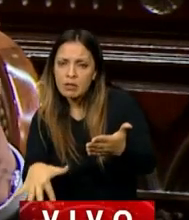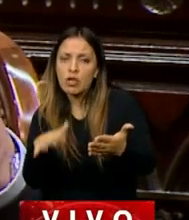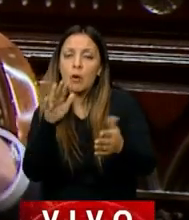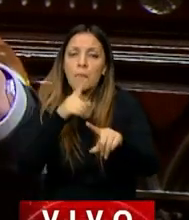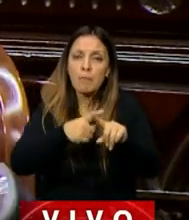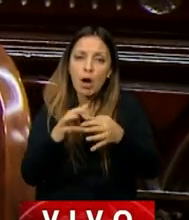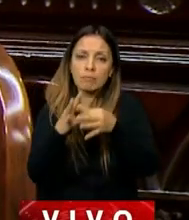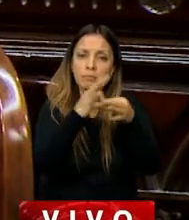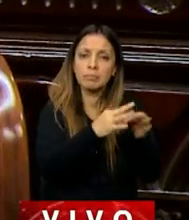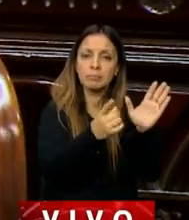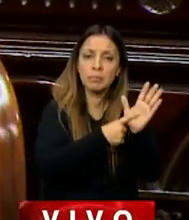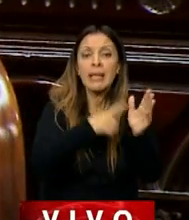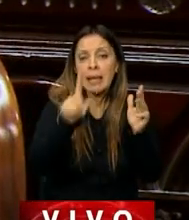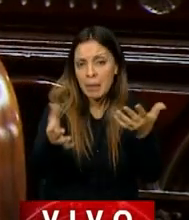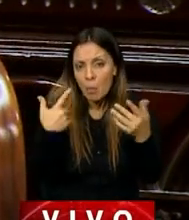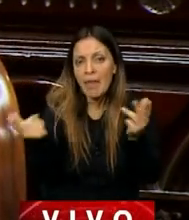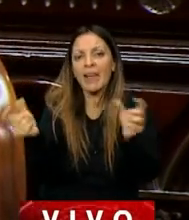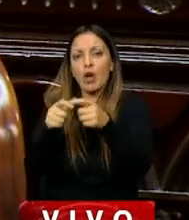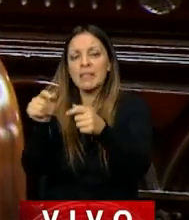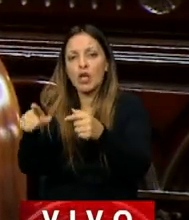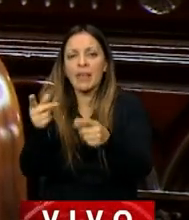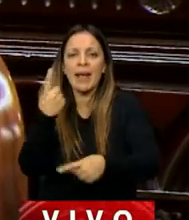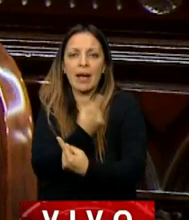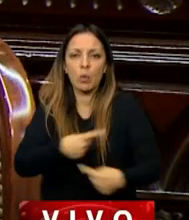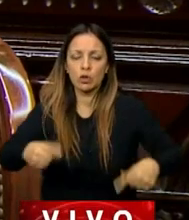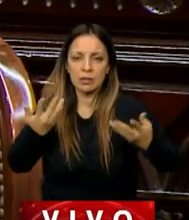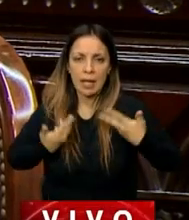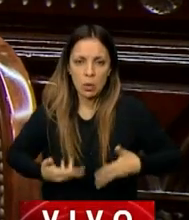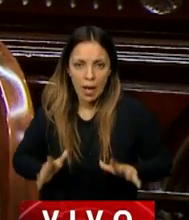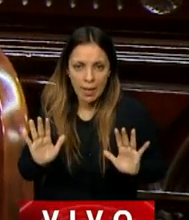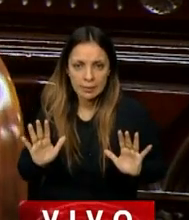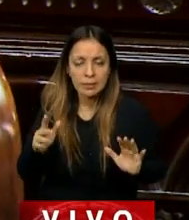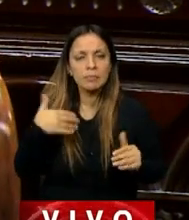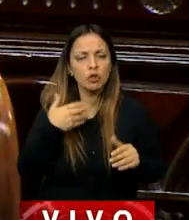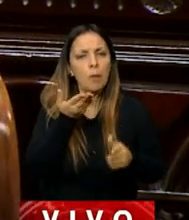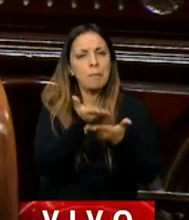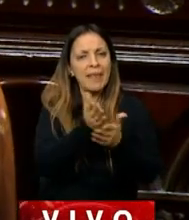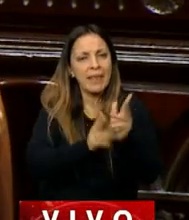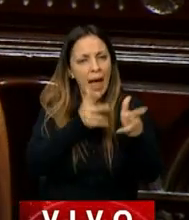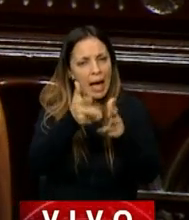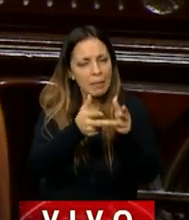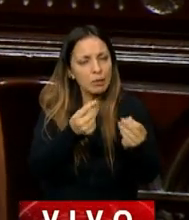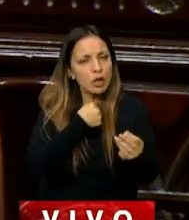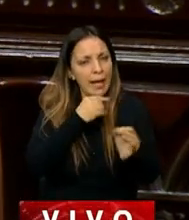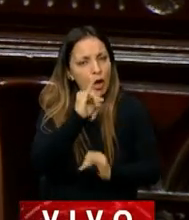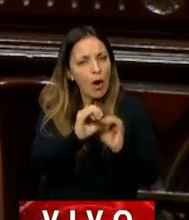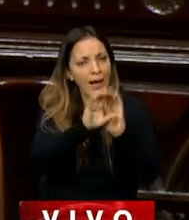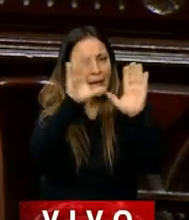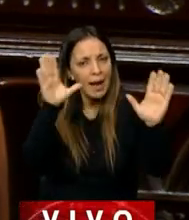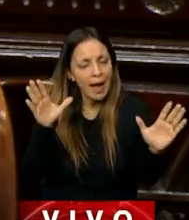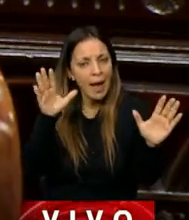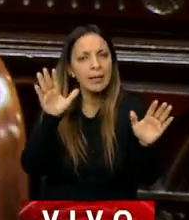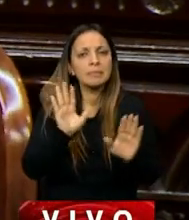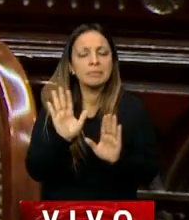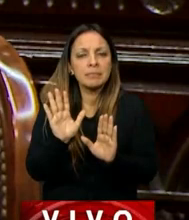del reglamento, la de Recursos Naturales. Entonces, yo le he pedido la palabra para que quede claro en este recinto, más allá